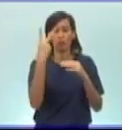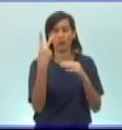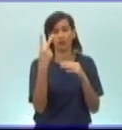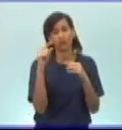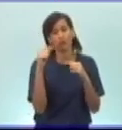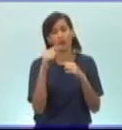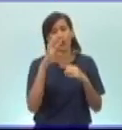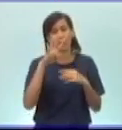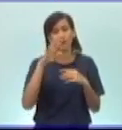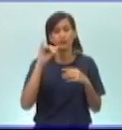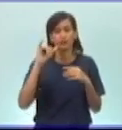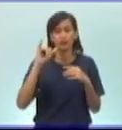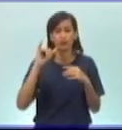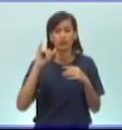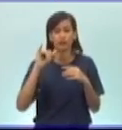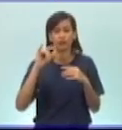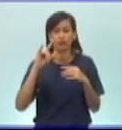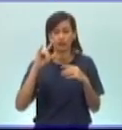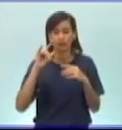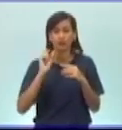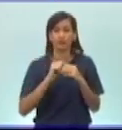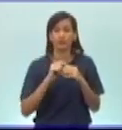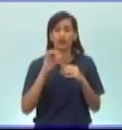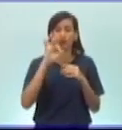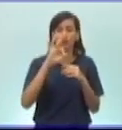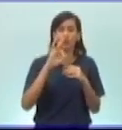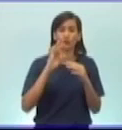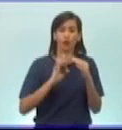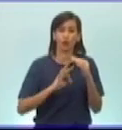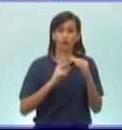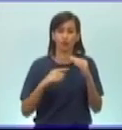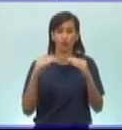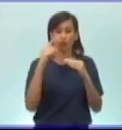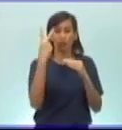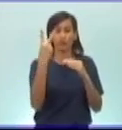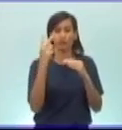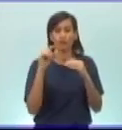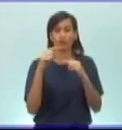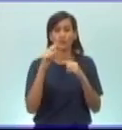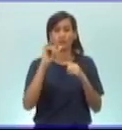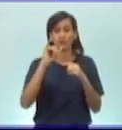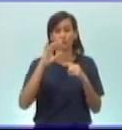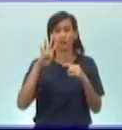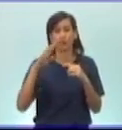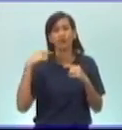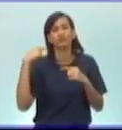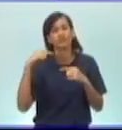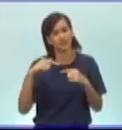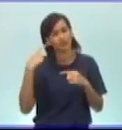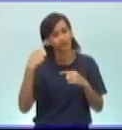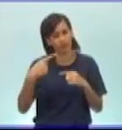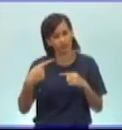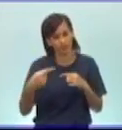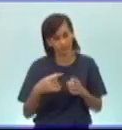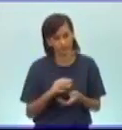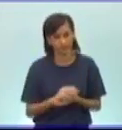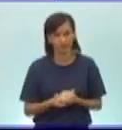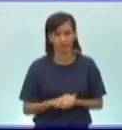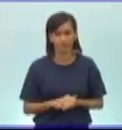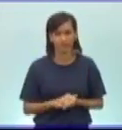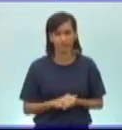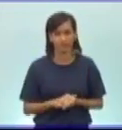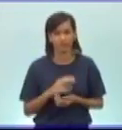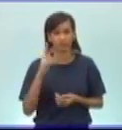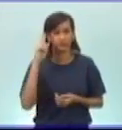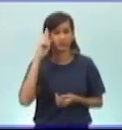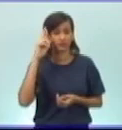igual a 49, que 8 al cuadrado es igual a 64 y así sucesivamente. Recuerden que lo que hacemos